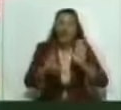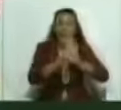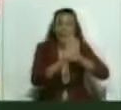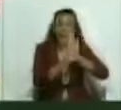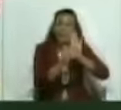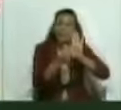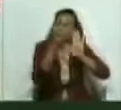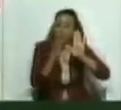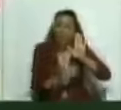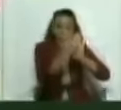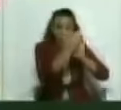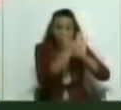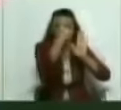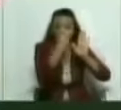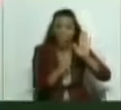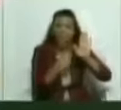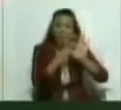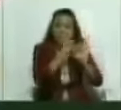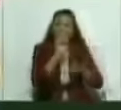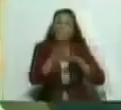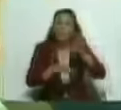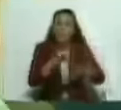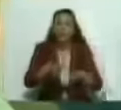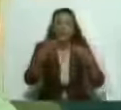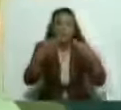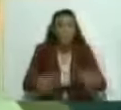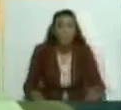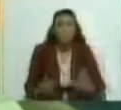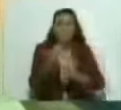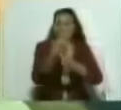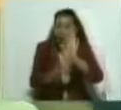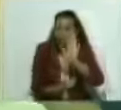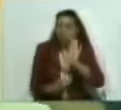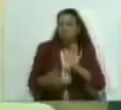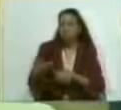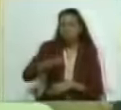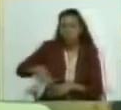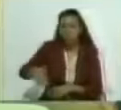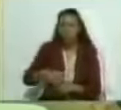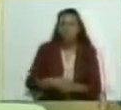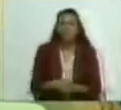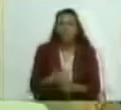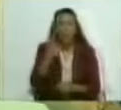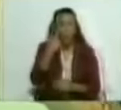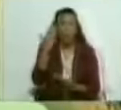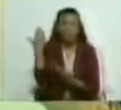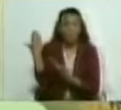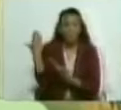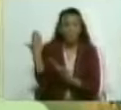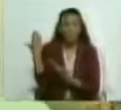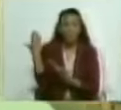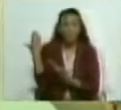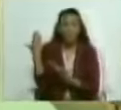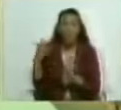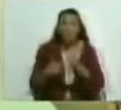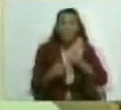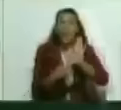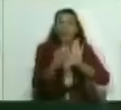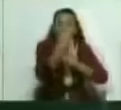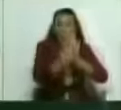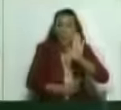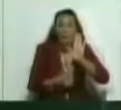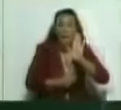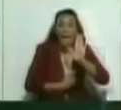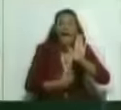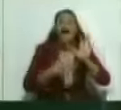Nacional Electoral. Es parte del proceso de postulaciones que se desarrolla en nuestro país. Observamos en este momento, ya muestra su planilla, ya ha